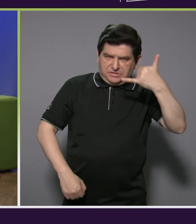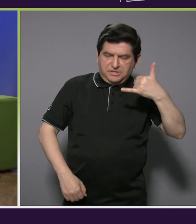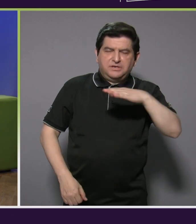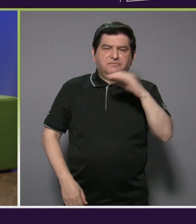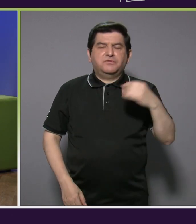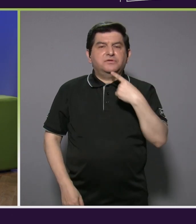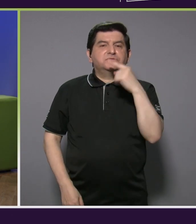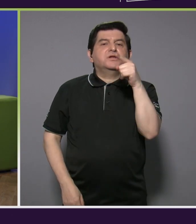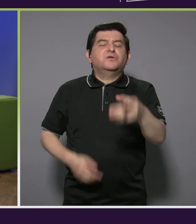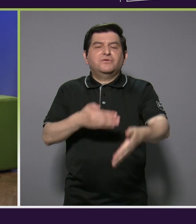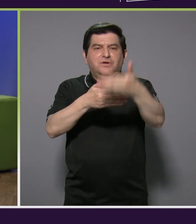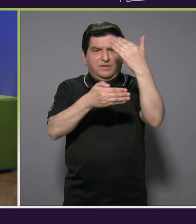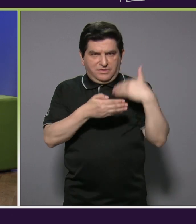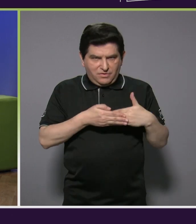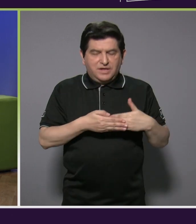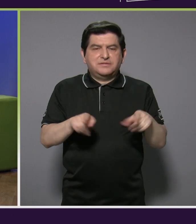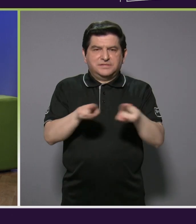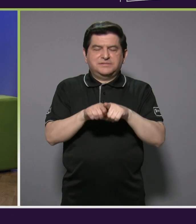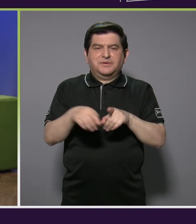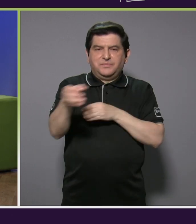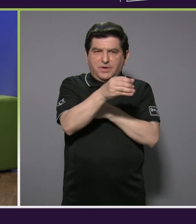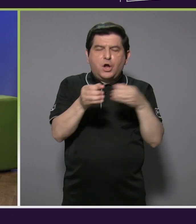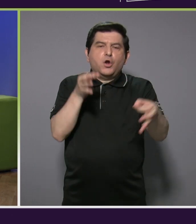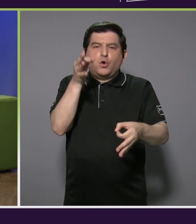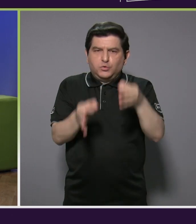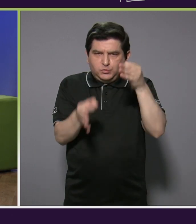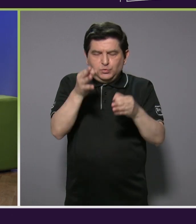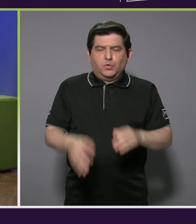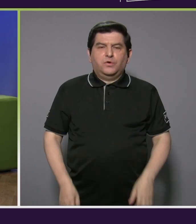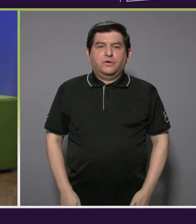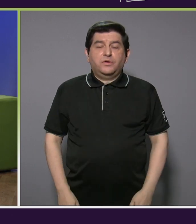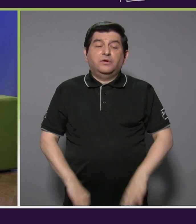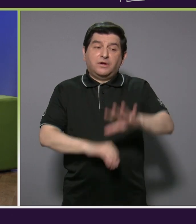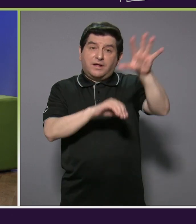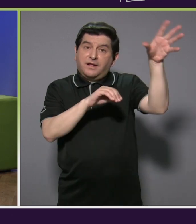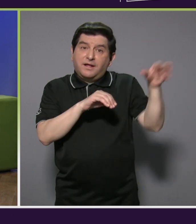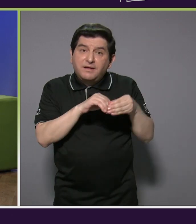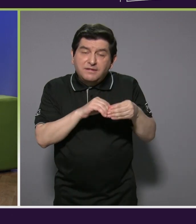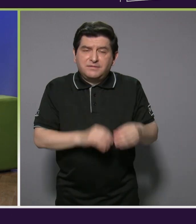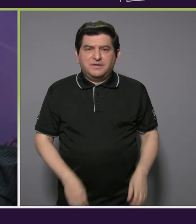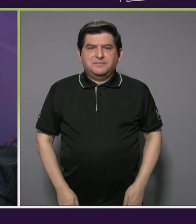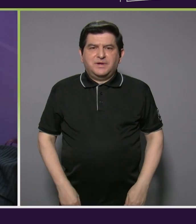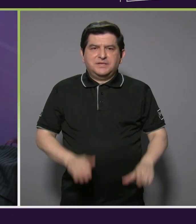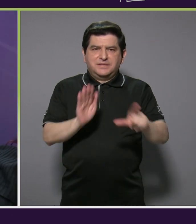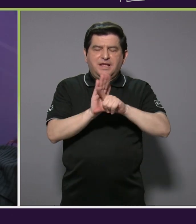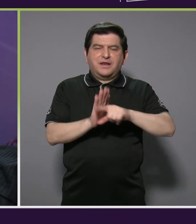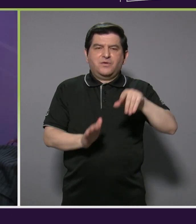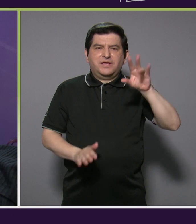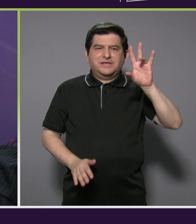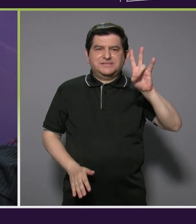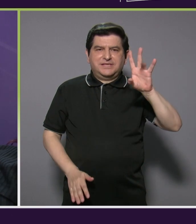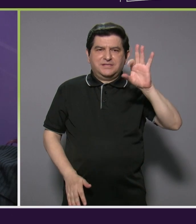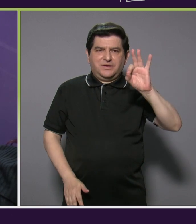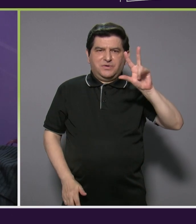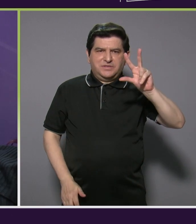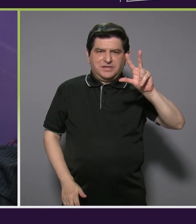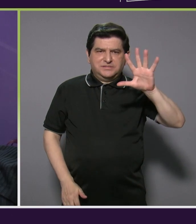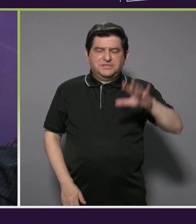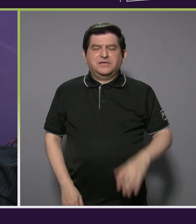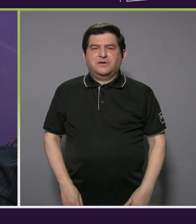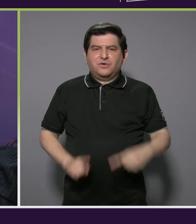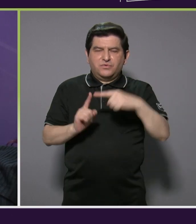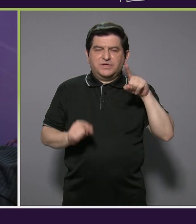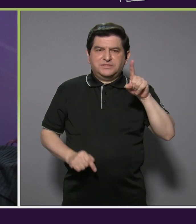usted mencionaba hace un momento que es el consultorio jurídico. Pero además, recordemos que la ley 7935 creaba desde el